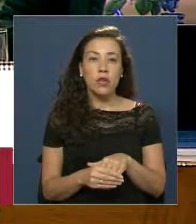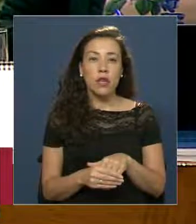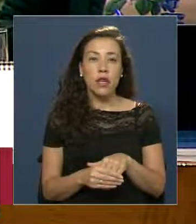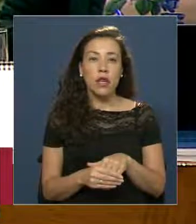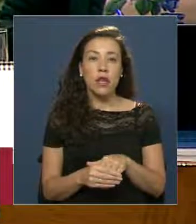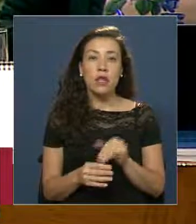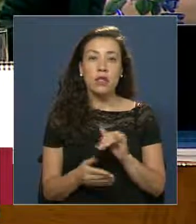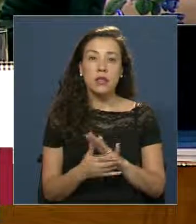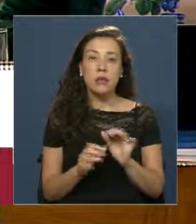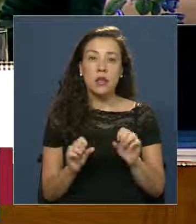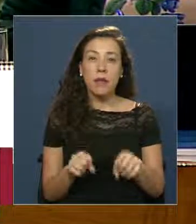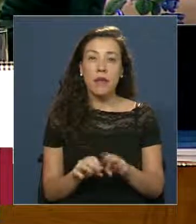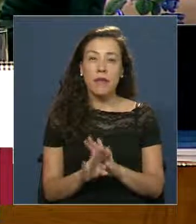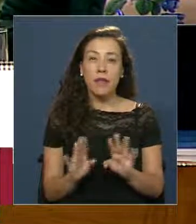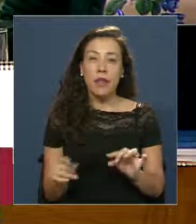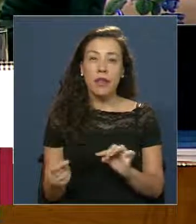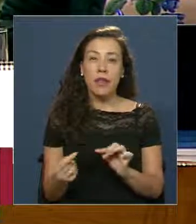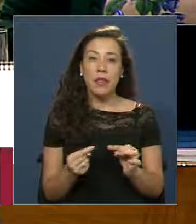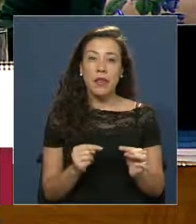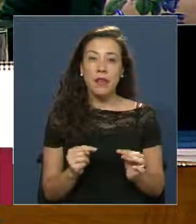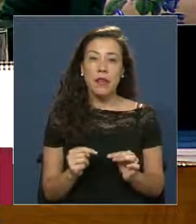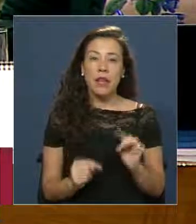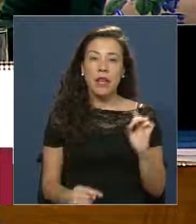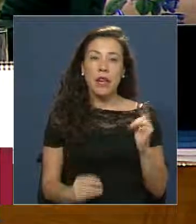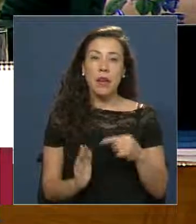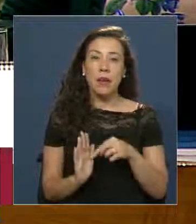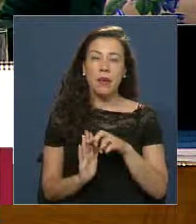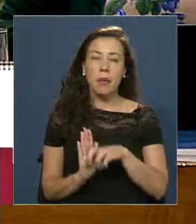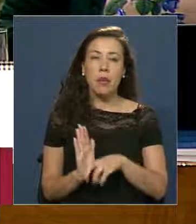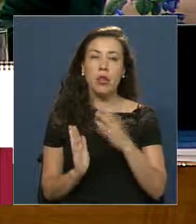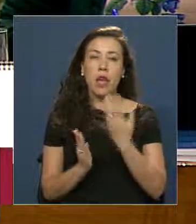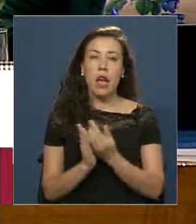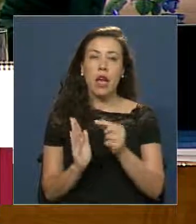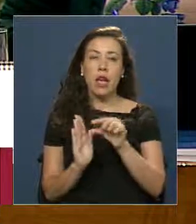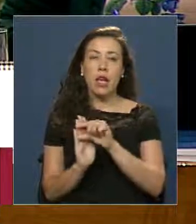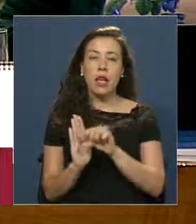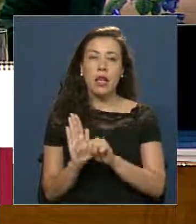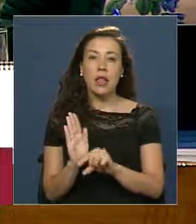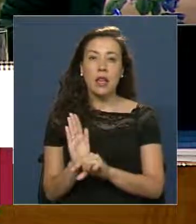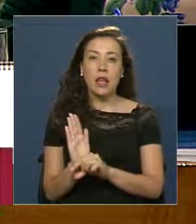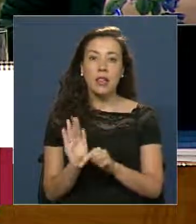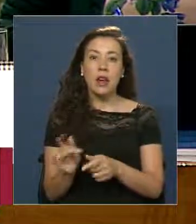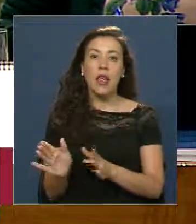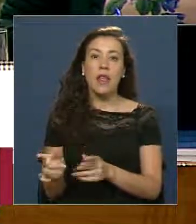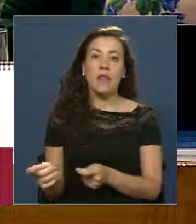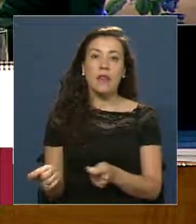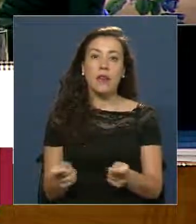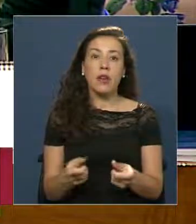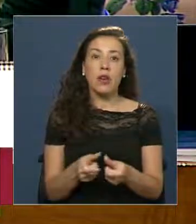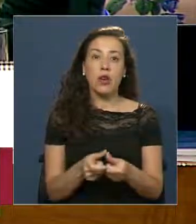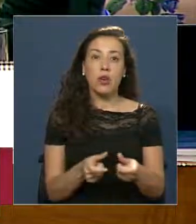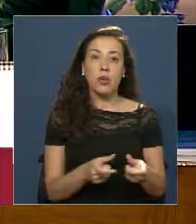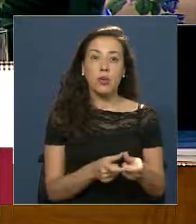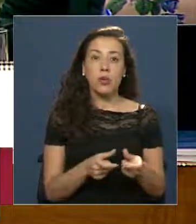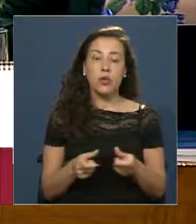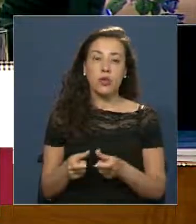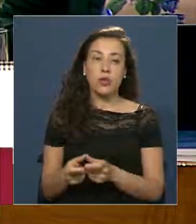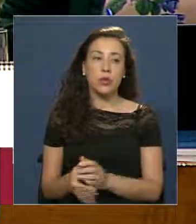ser aprobado el cierre del debate, en general, porque el proyecto tiene indicaciones y debe pasar a comisiones.